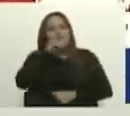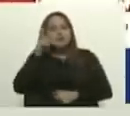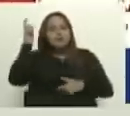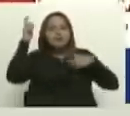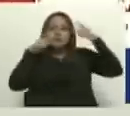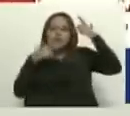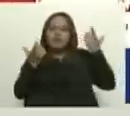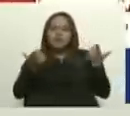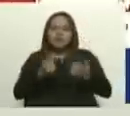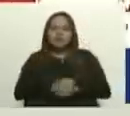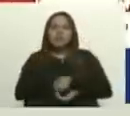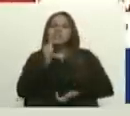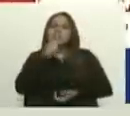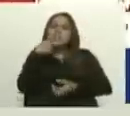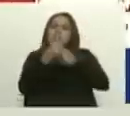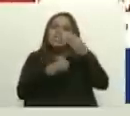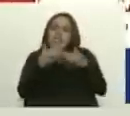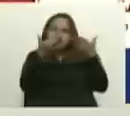eso?